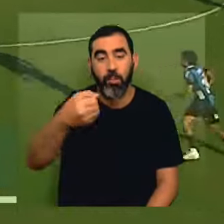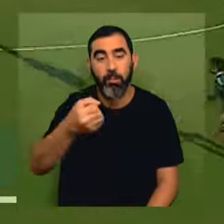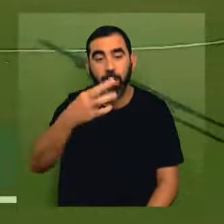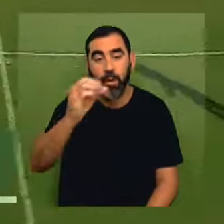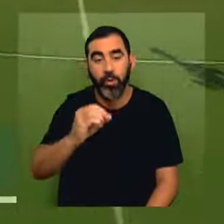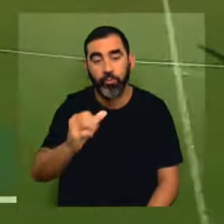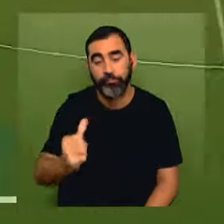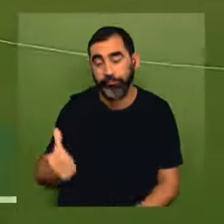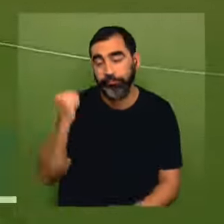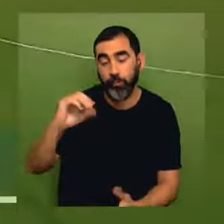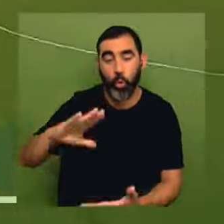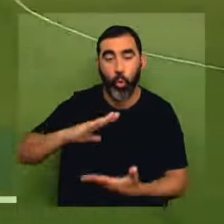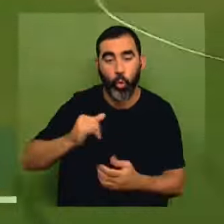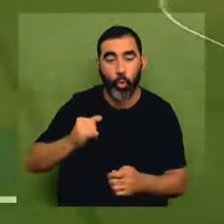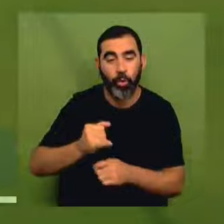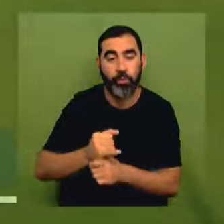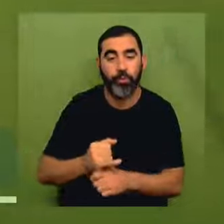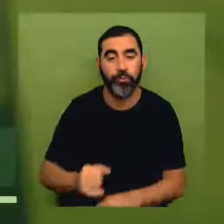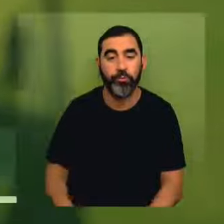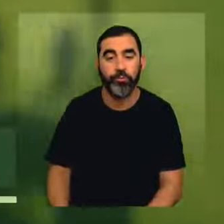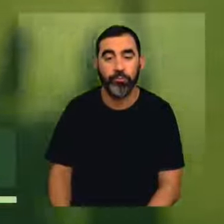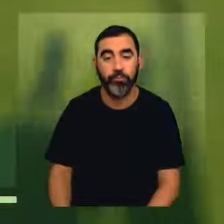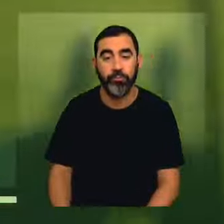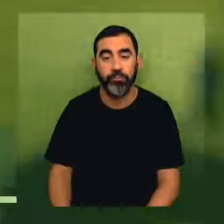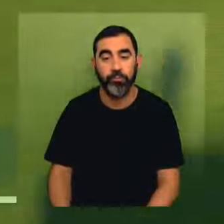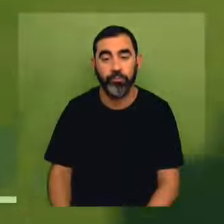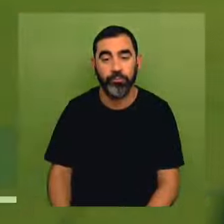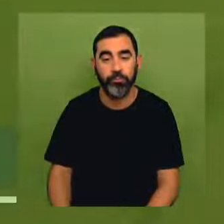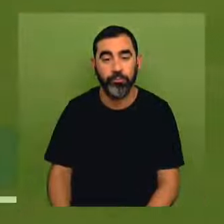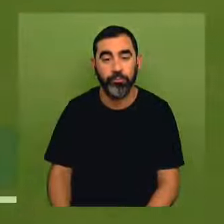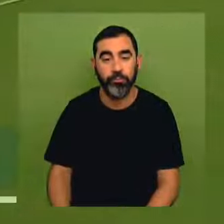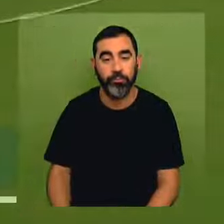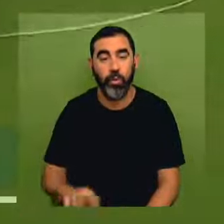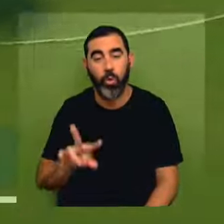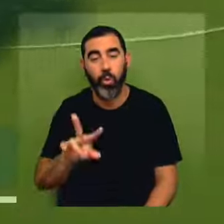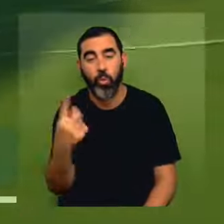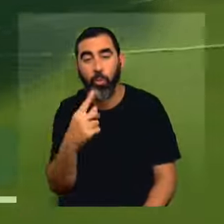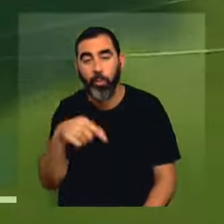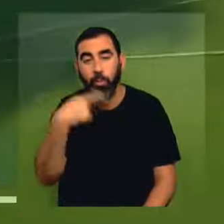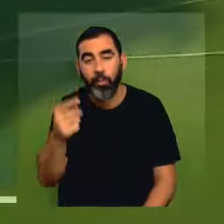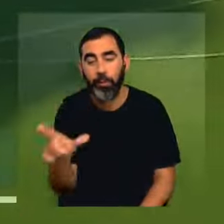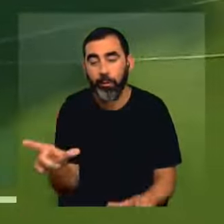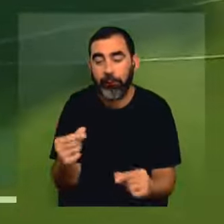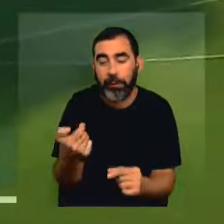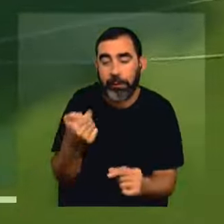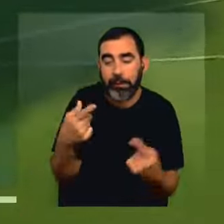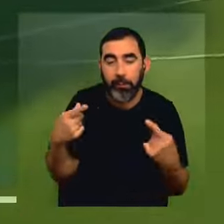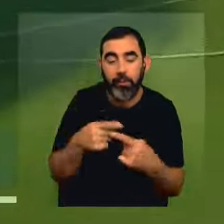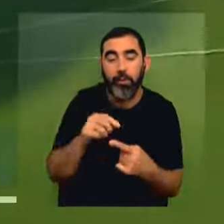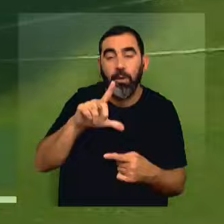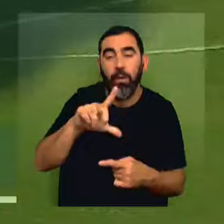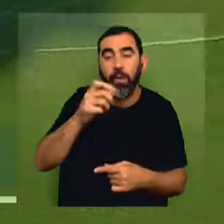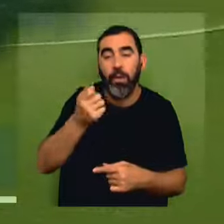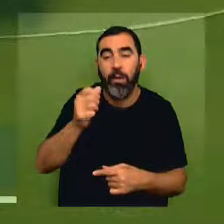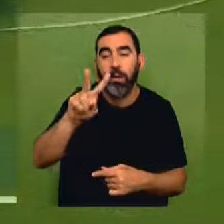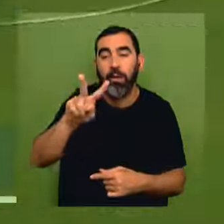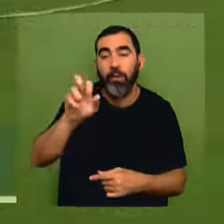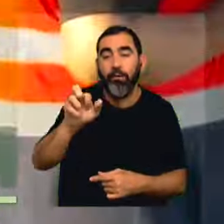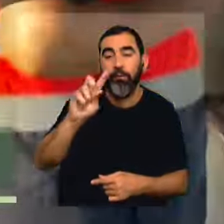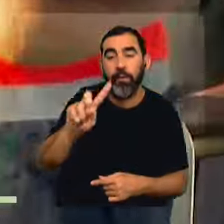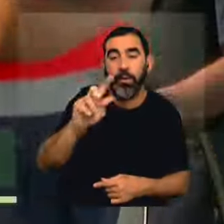rebota enir saal que falla y coloca la apertura pero do minutos más adelante Cuando el partido se terminaba Joaquín lavega lo